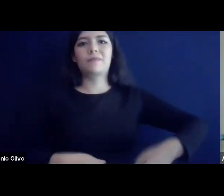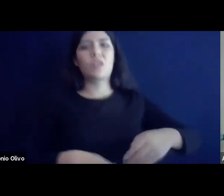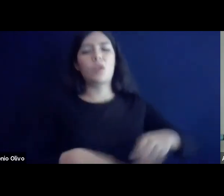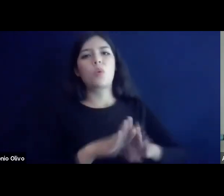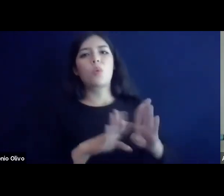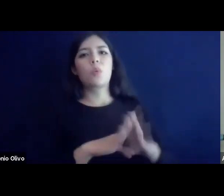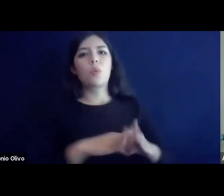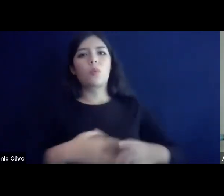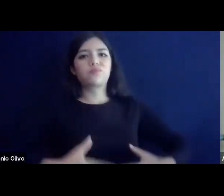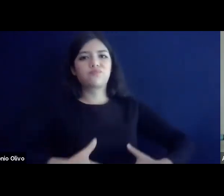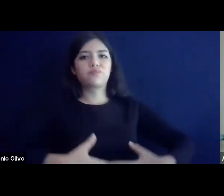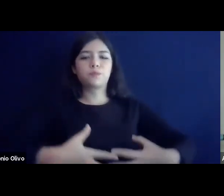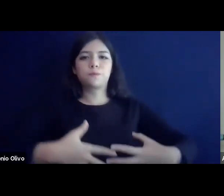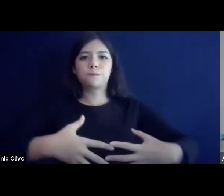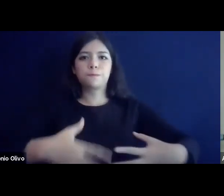característica,